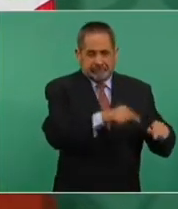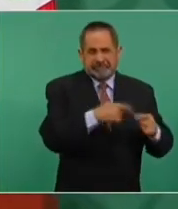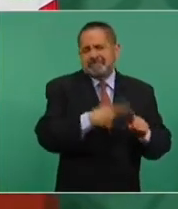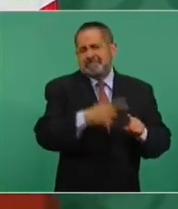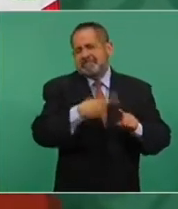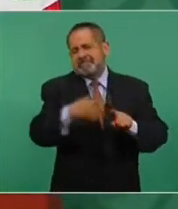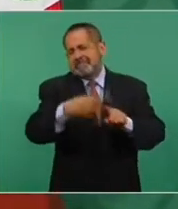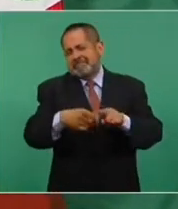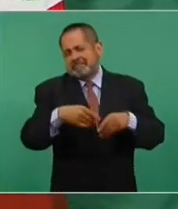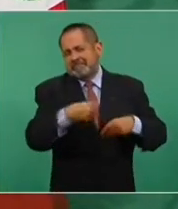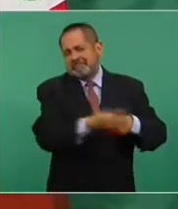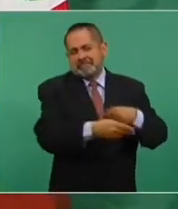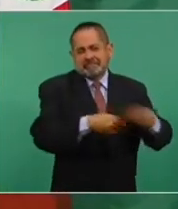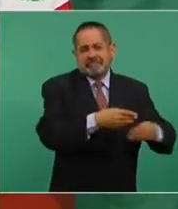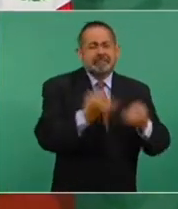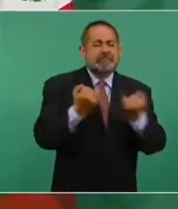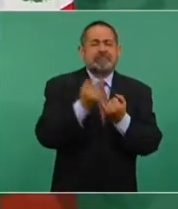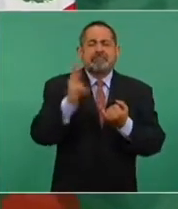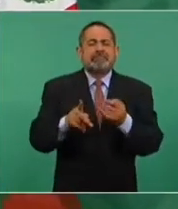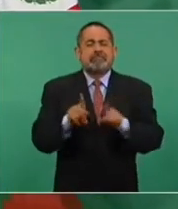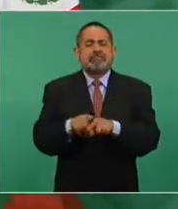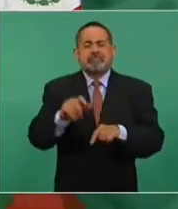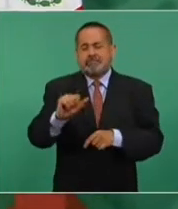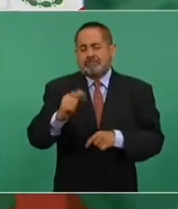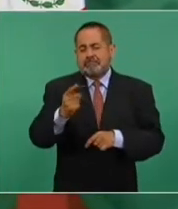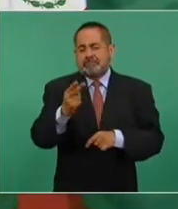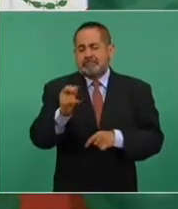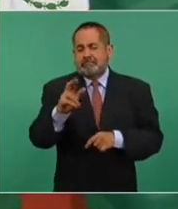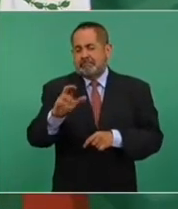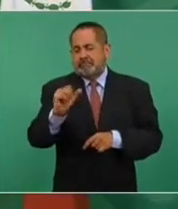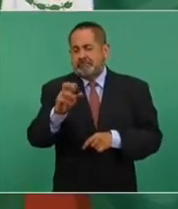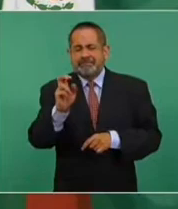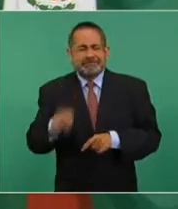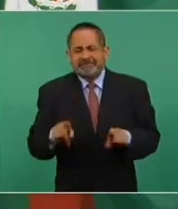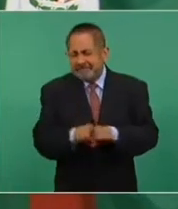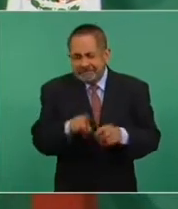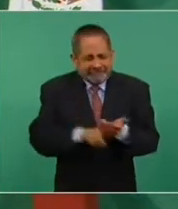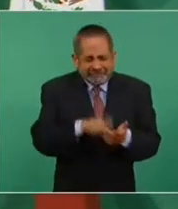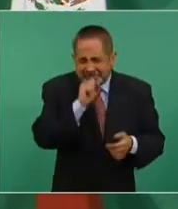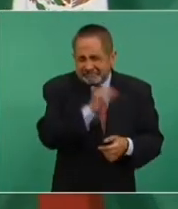etcétera, etcétera, etcétera, igual que Aguilar Camín. Entonces,